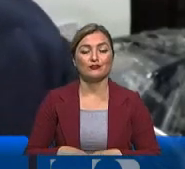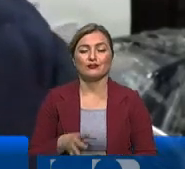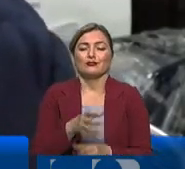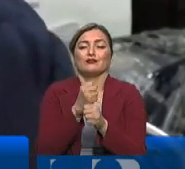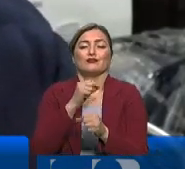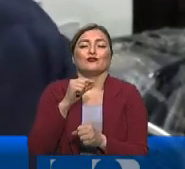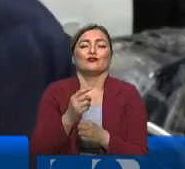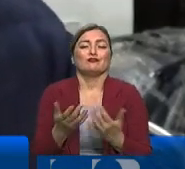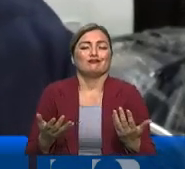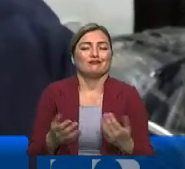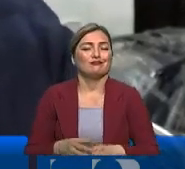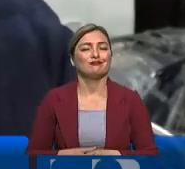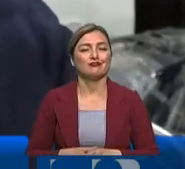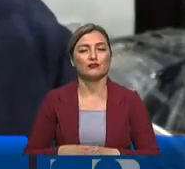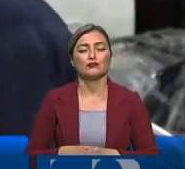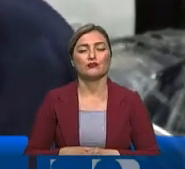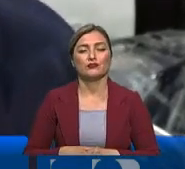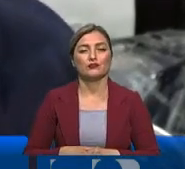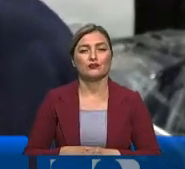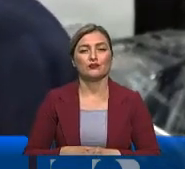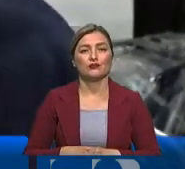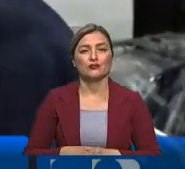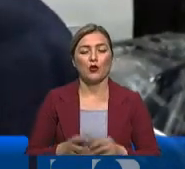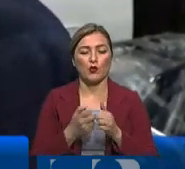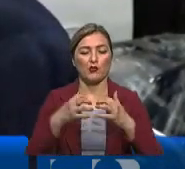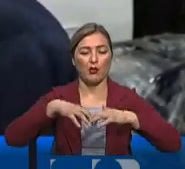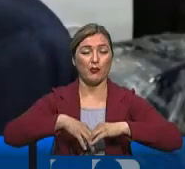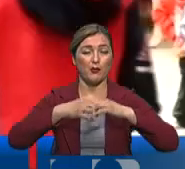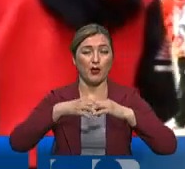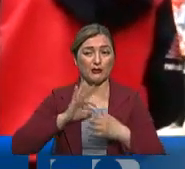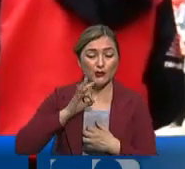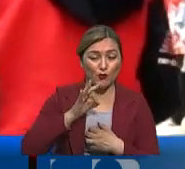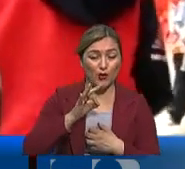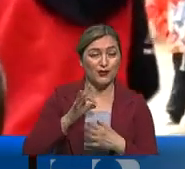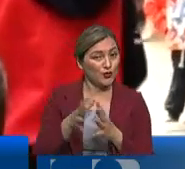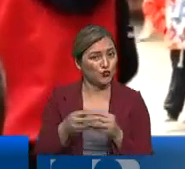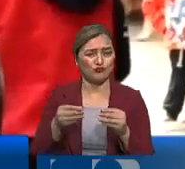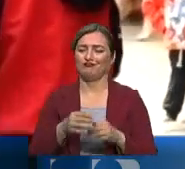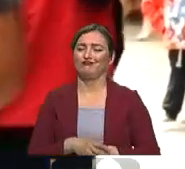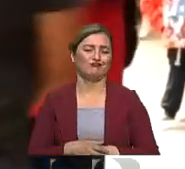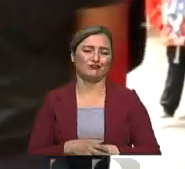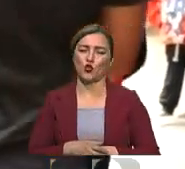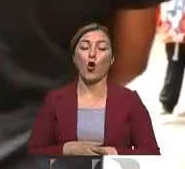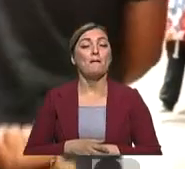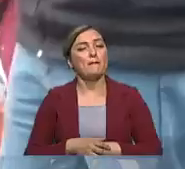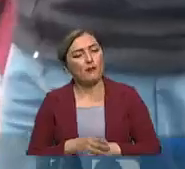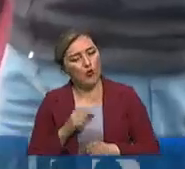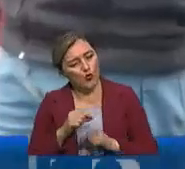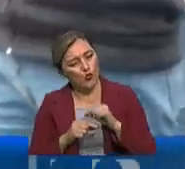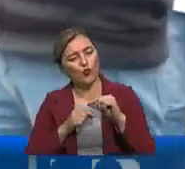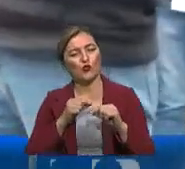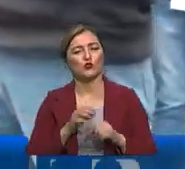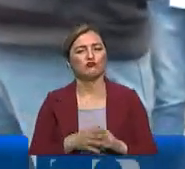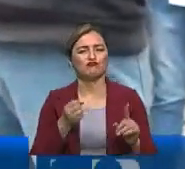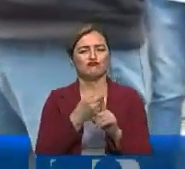leve no nos permite todavía decir que hemos superado la crisis por la pandemia, ¿no? A ello se suma la crisis comercial que golpea